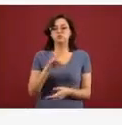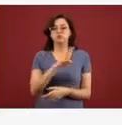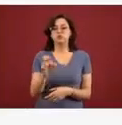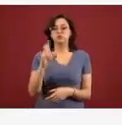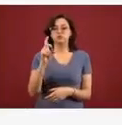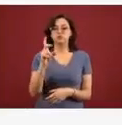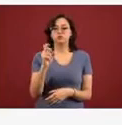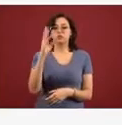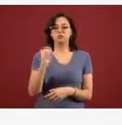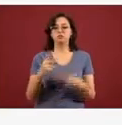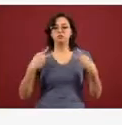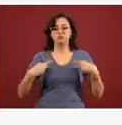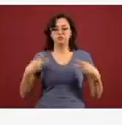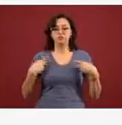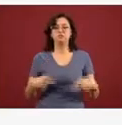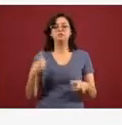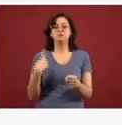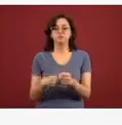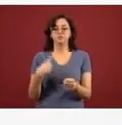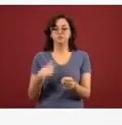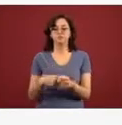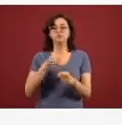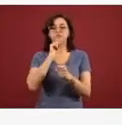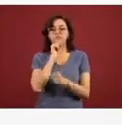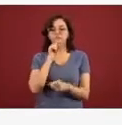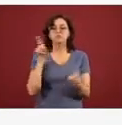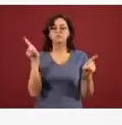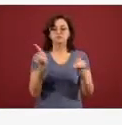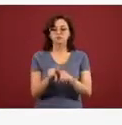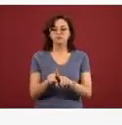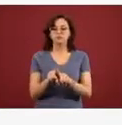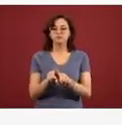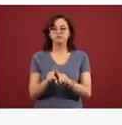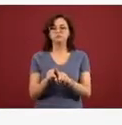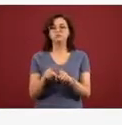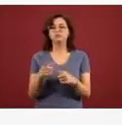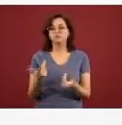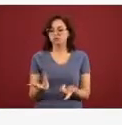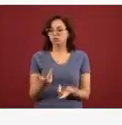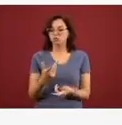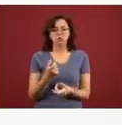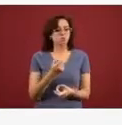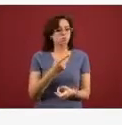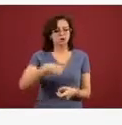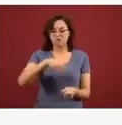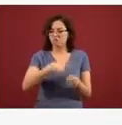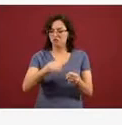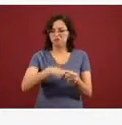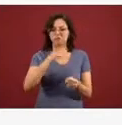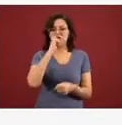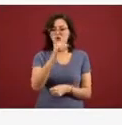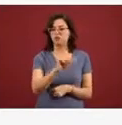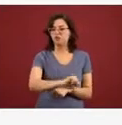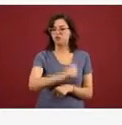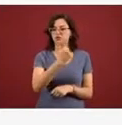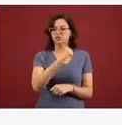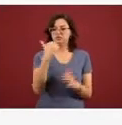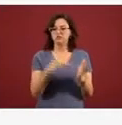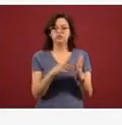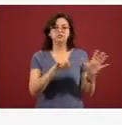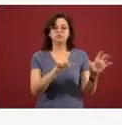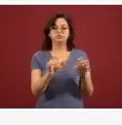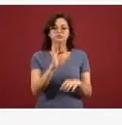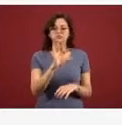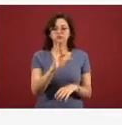casos confirmados, así también se han dado resultados negativos a 11.741 personas